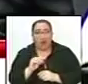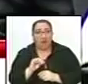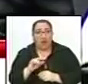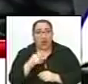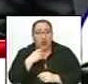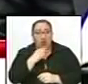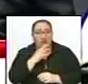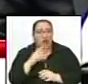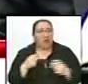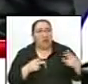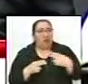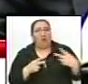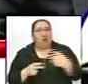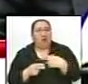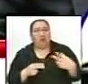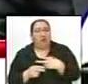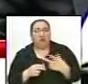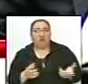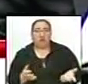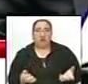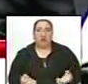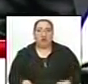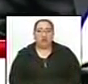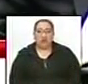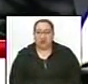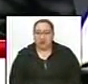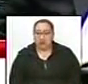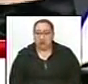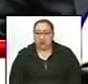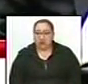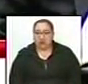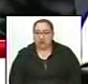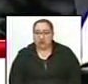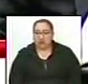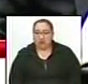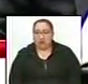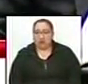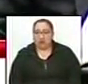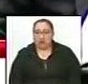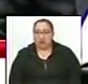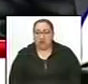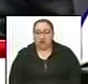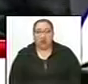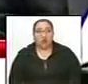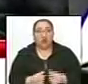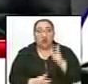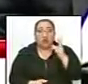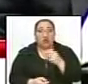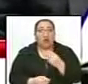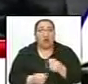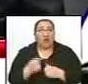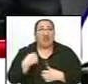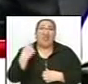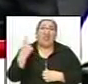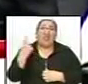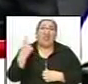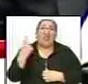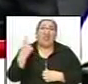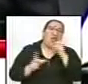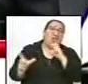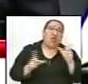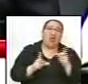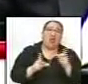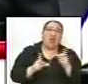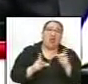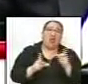no lo dejaron hablar porque de manera orquestada interrumpe. Está hablando Richard Arce y no he podido escuchar porque desde allá la